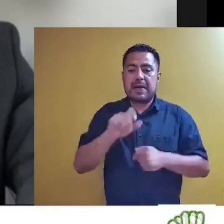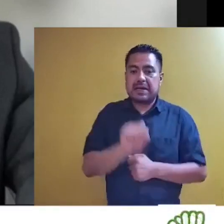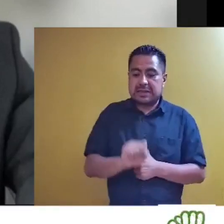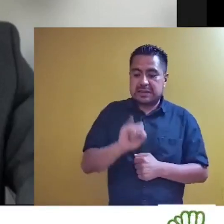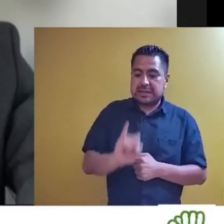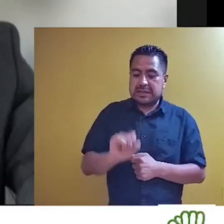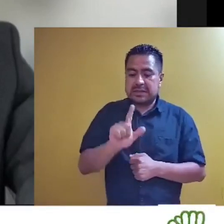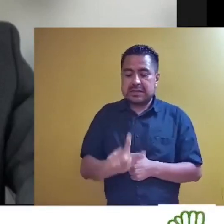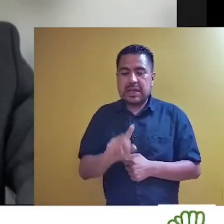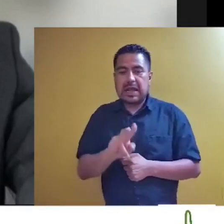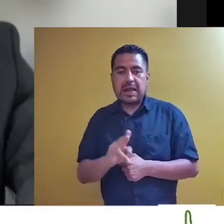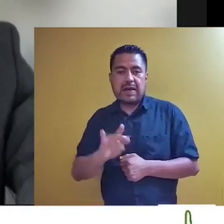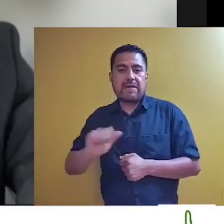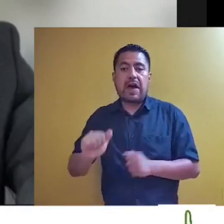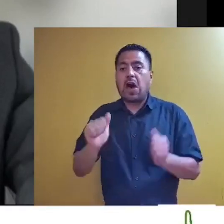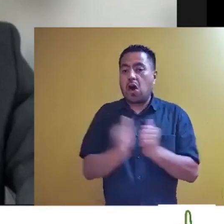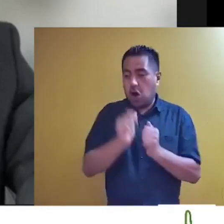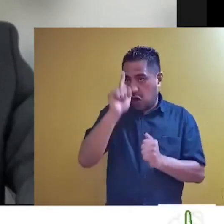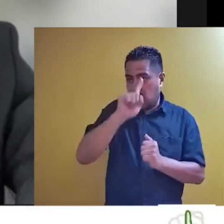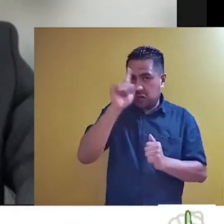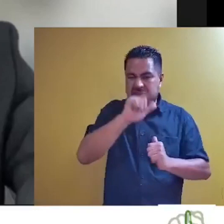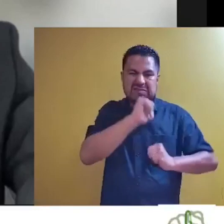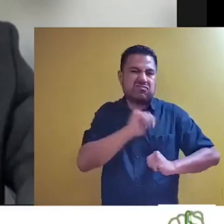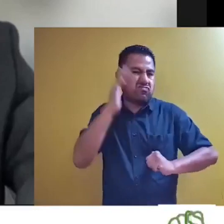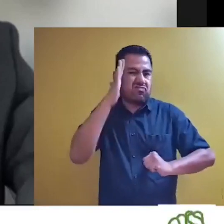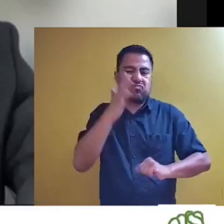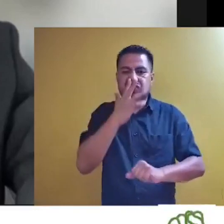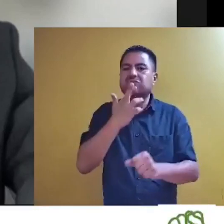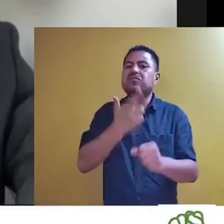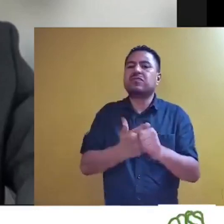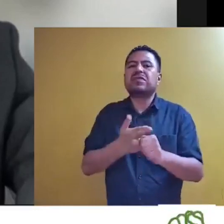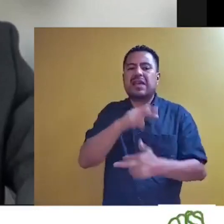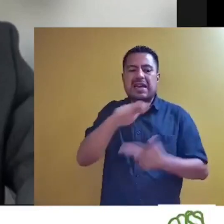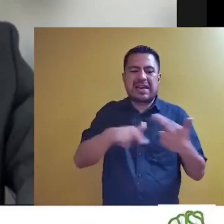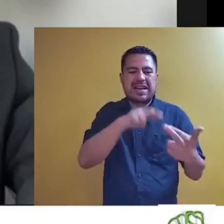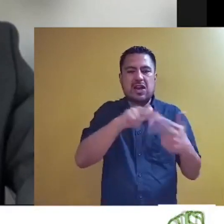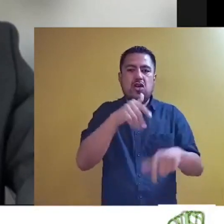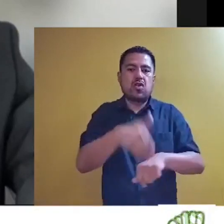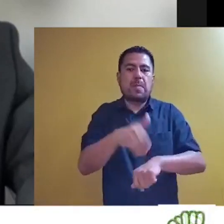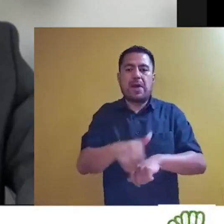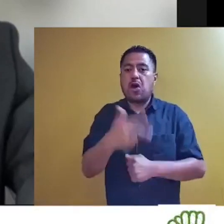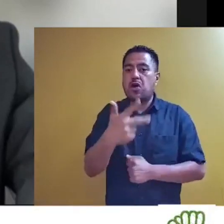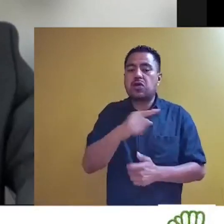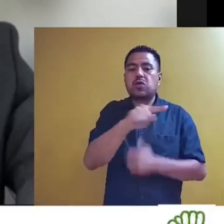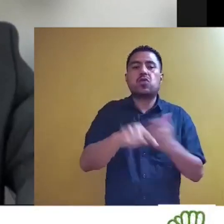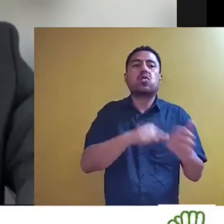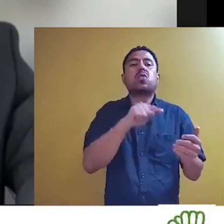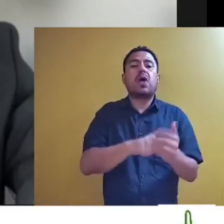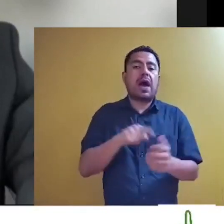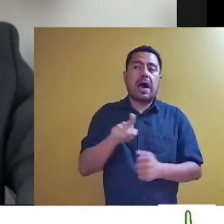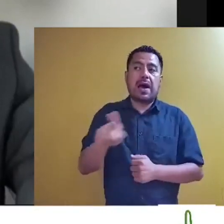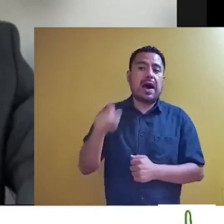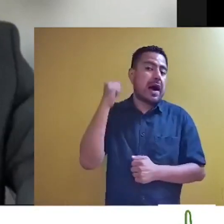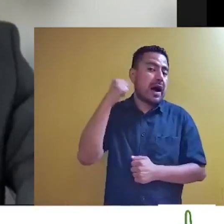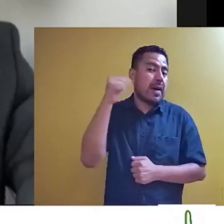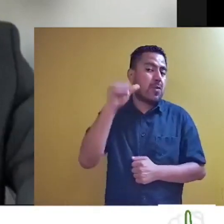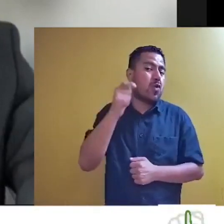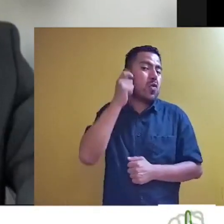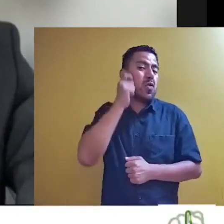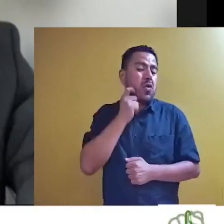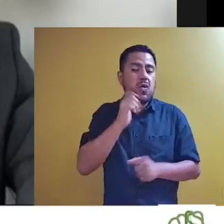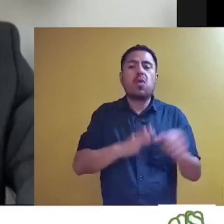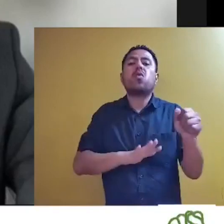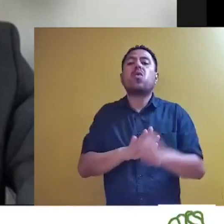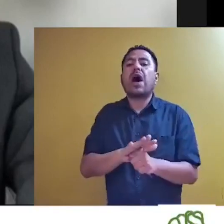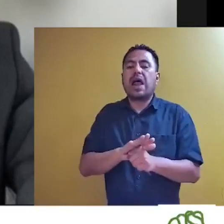Martínez Ponce en su calidad de consejera propietaria del Consejo Distrital Electoral número 8 con sede en Acapulco, Guerrero, por medio del